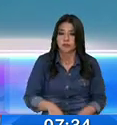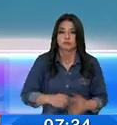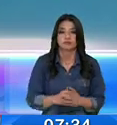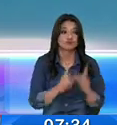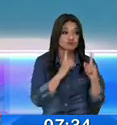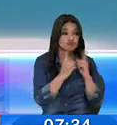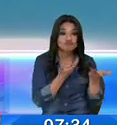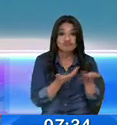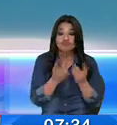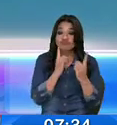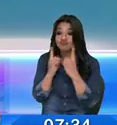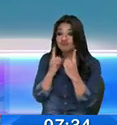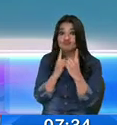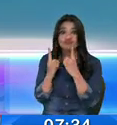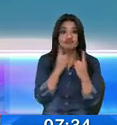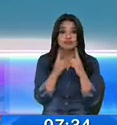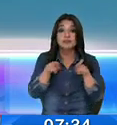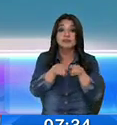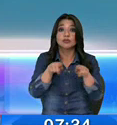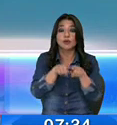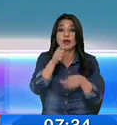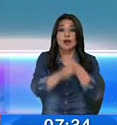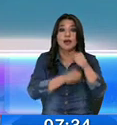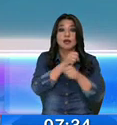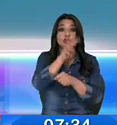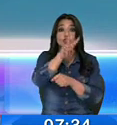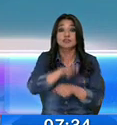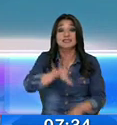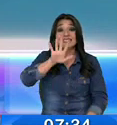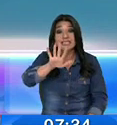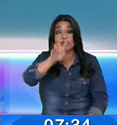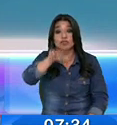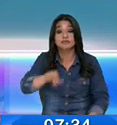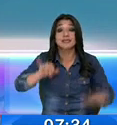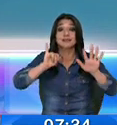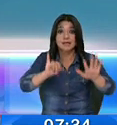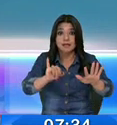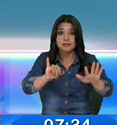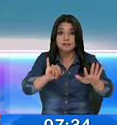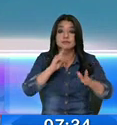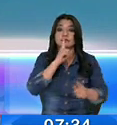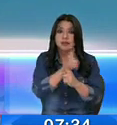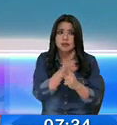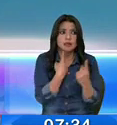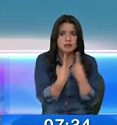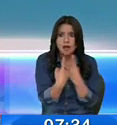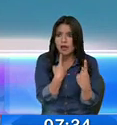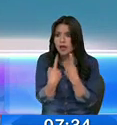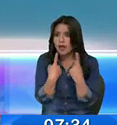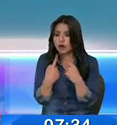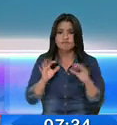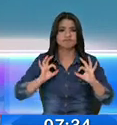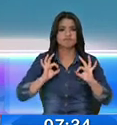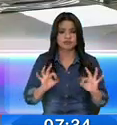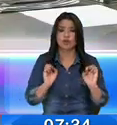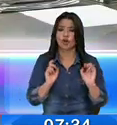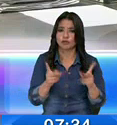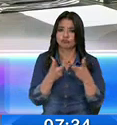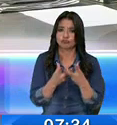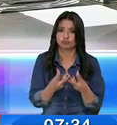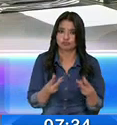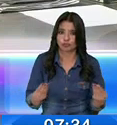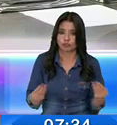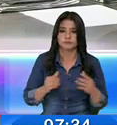como sucedió en el año 2005 2006 respecto de la tercerización que hubo un diálogo plus diría yo estuvo